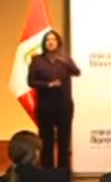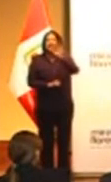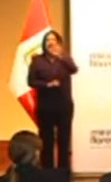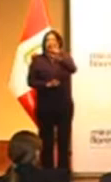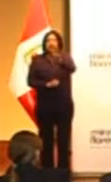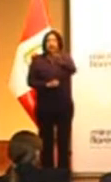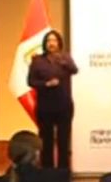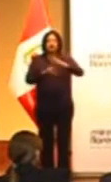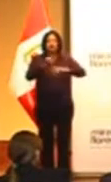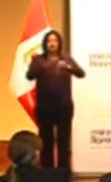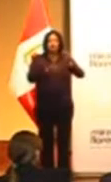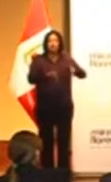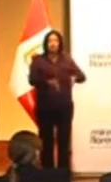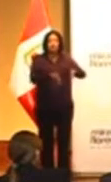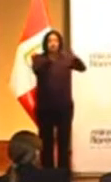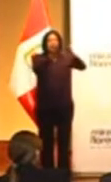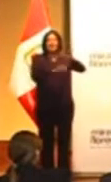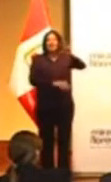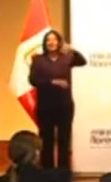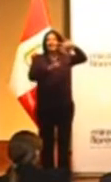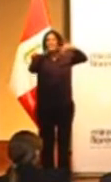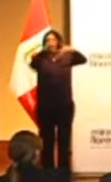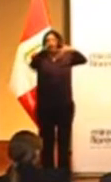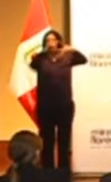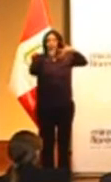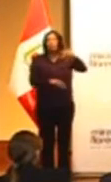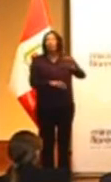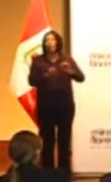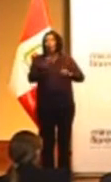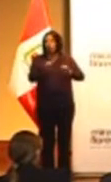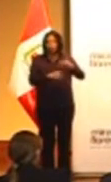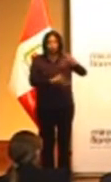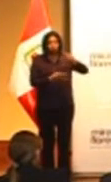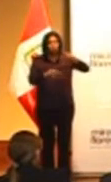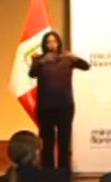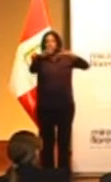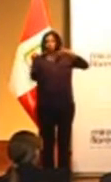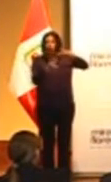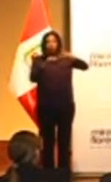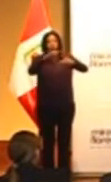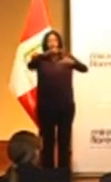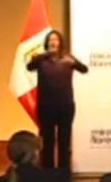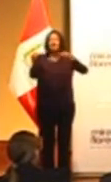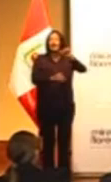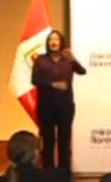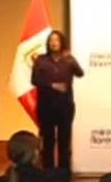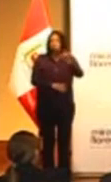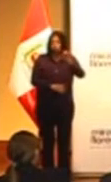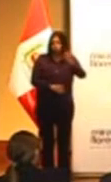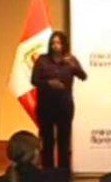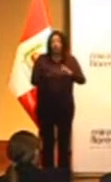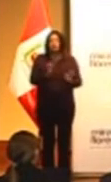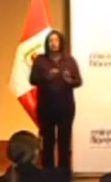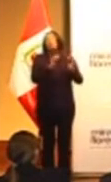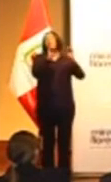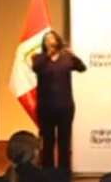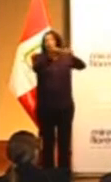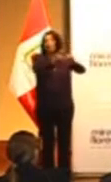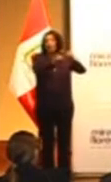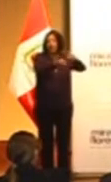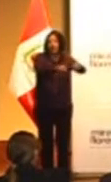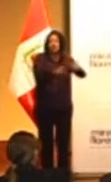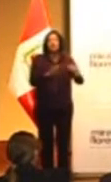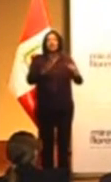5 pisos que tiene, porque son 4 pisos más azotea, y ahí no solamente va a recolocarse una vez más